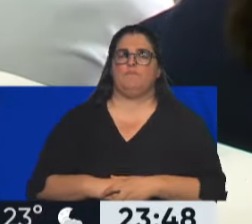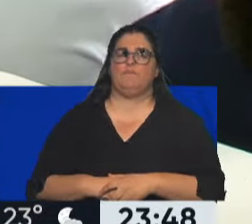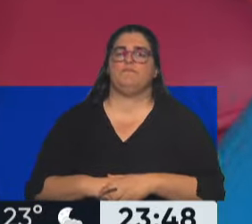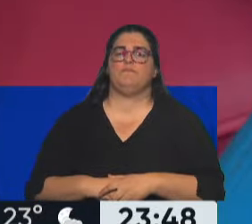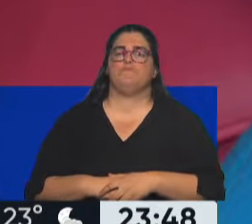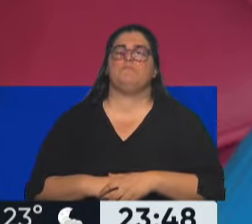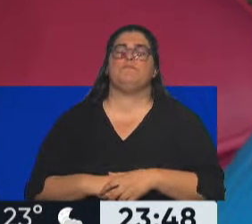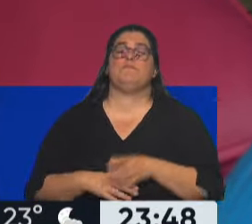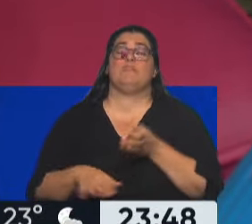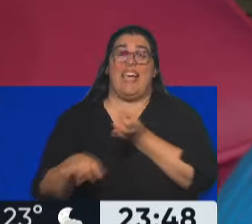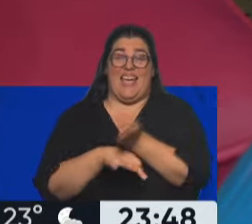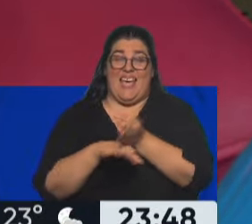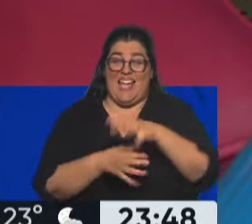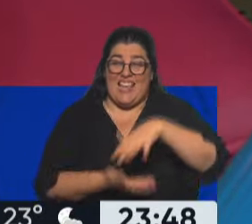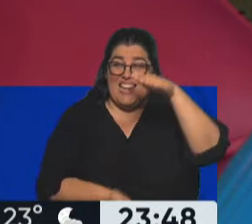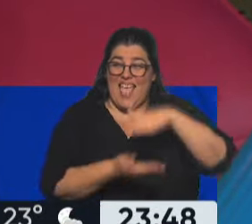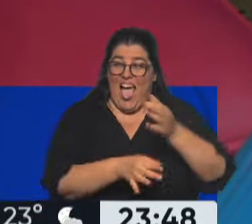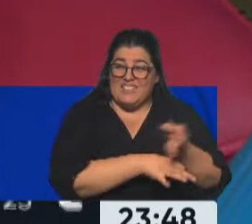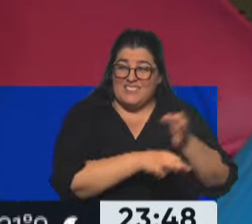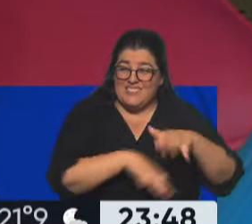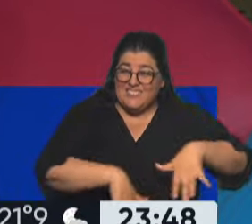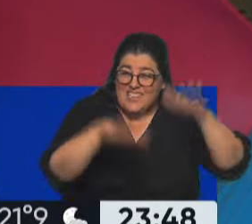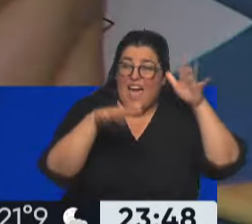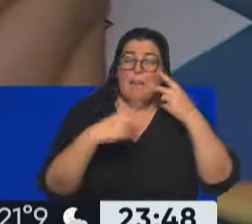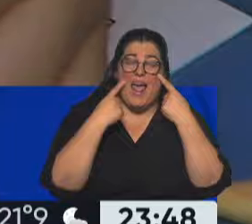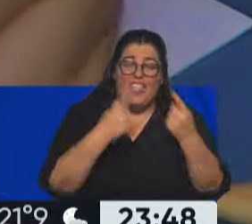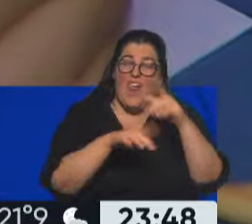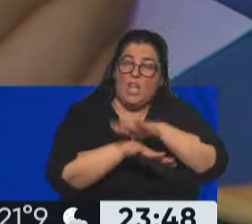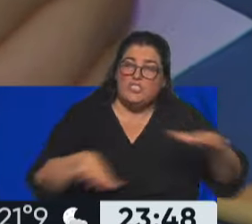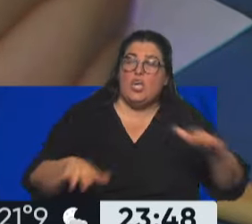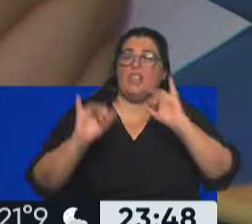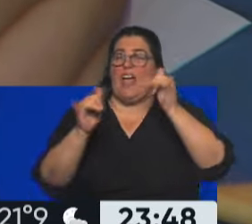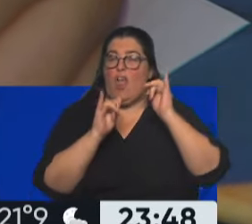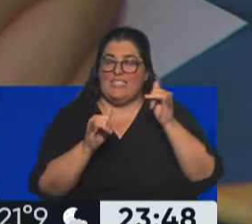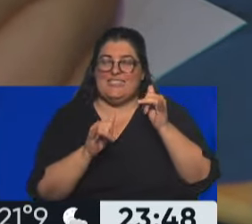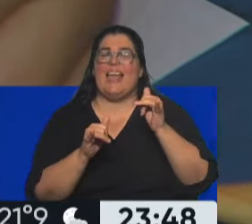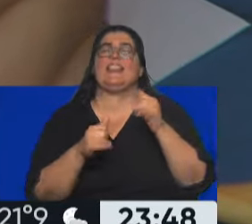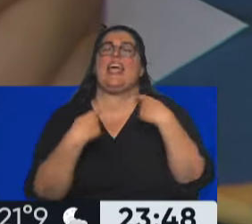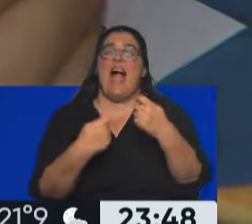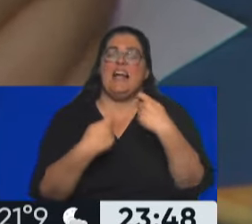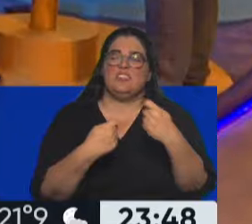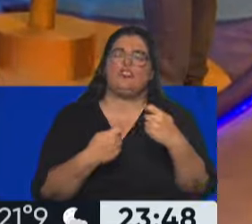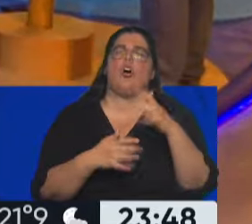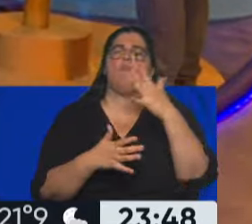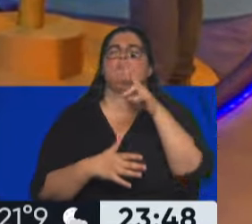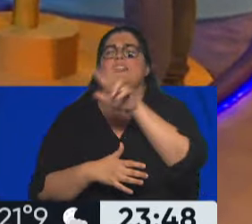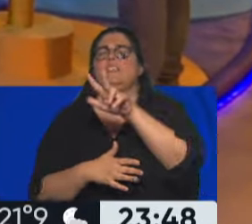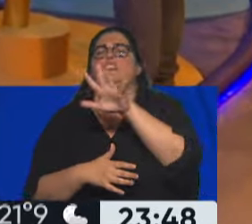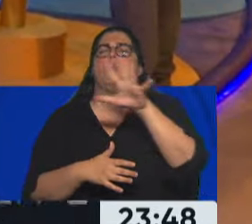en julio. El presupuesto para atender la primera infancia a niños y adolescentes se ubicó entre